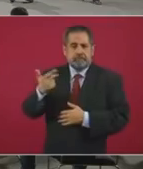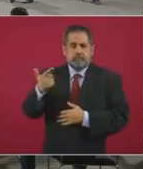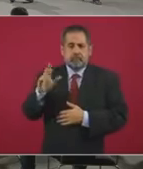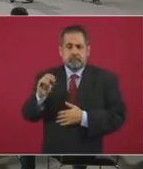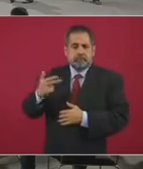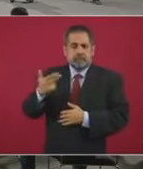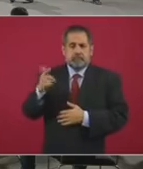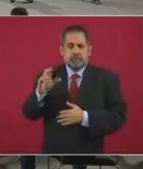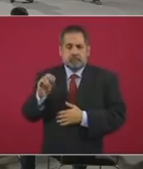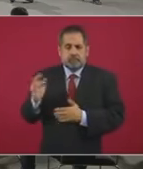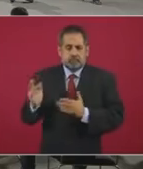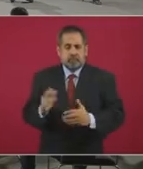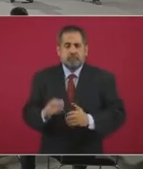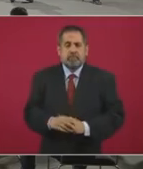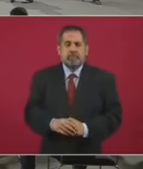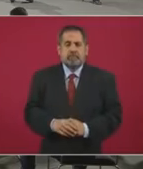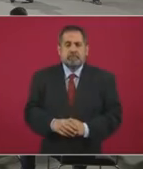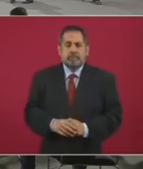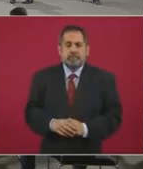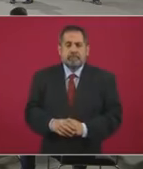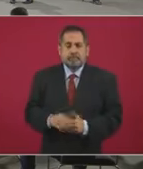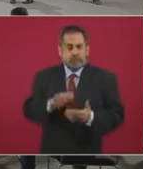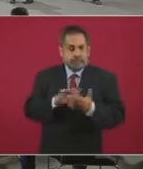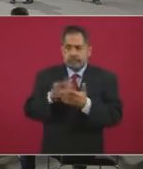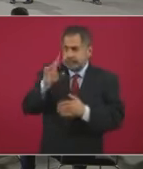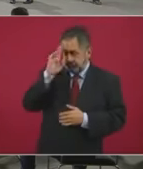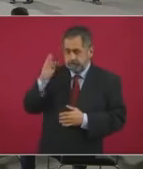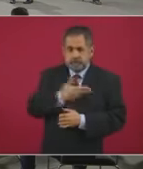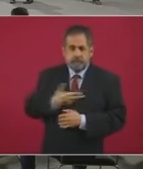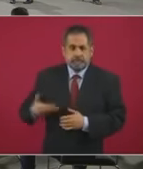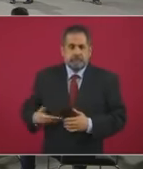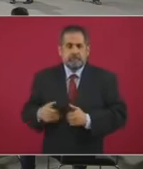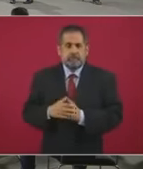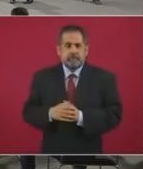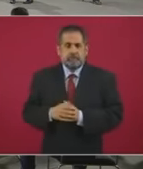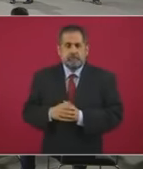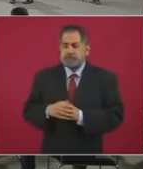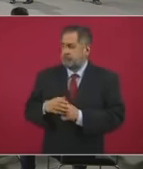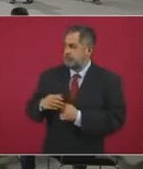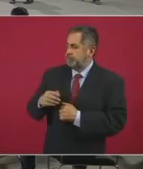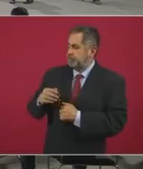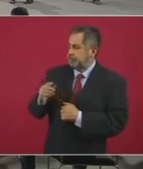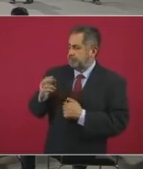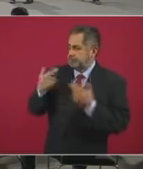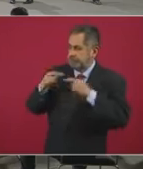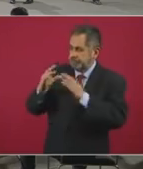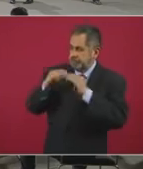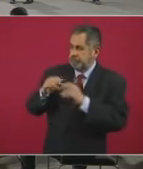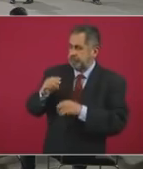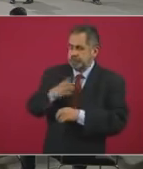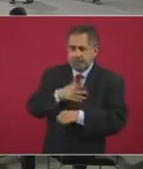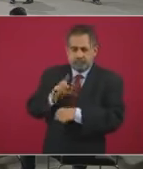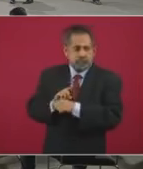Permiso, presidente. Muchas gracias, señor presidente. Maestro, buenos días. Canciller Marcelo